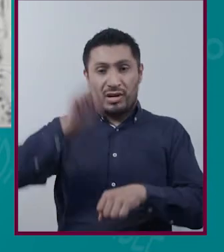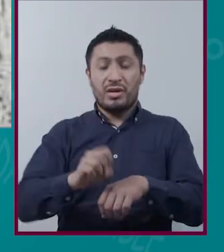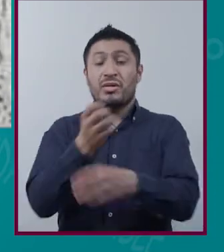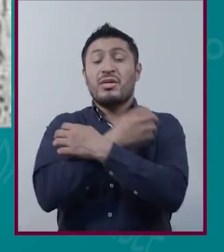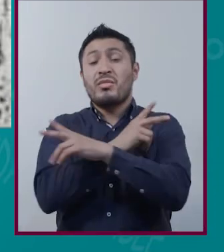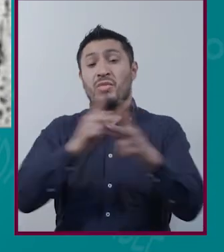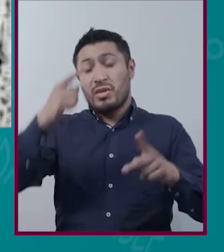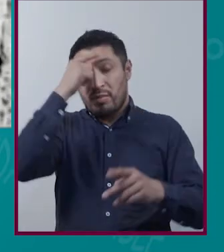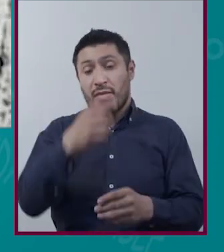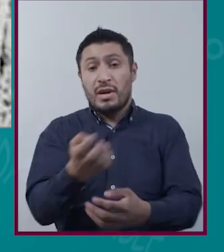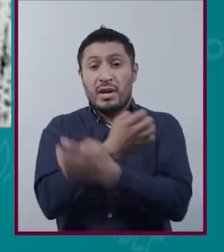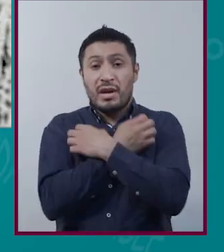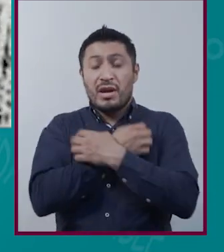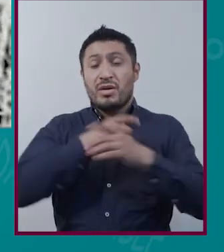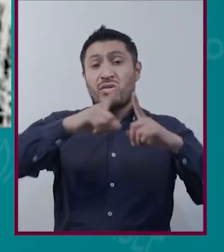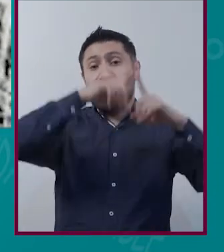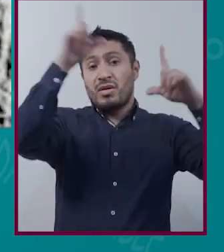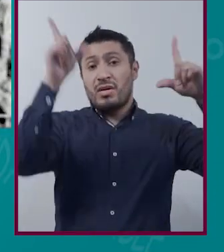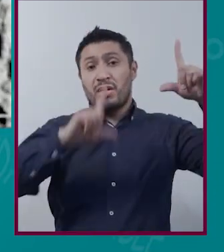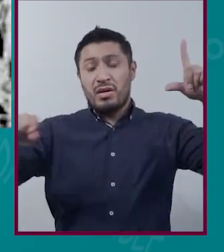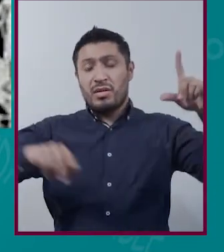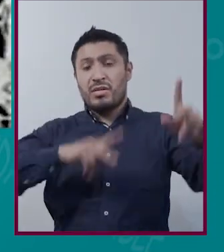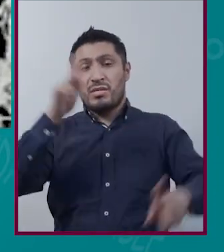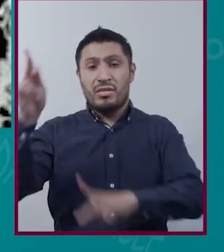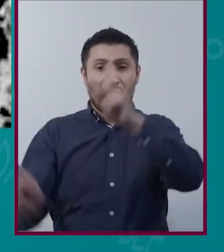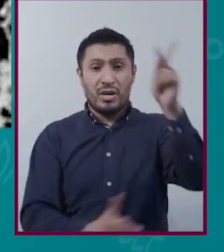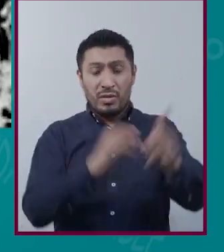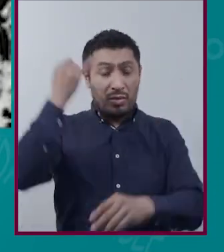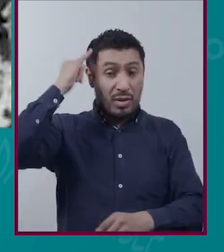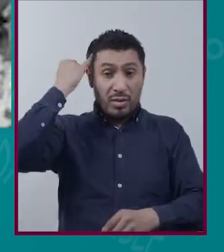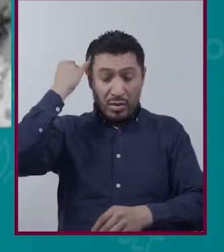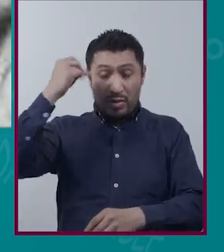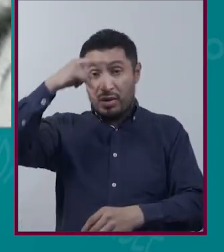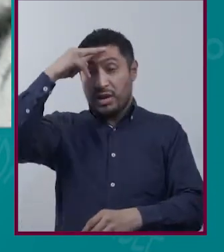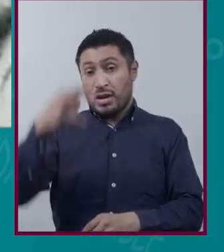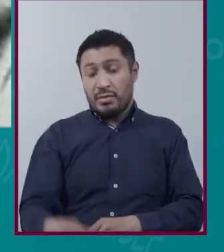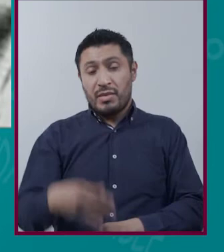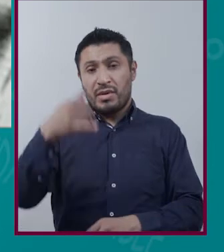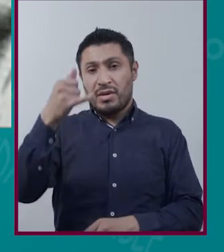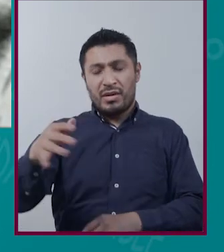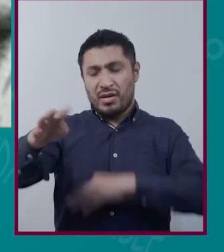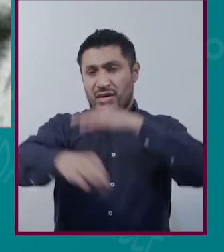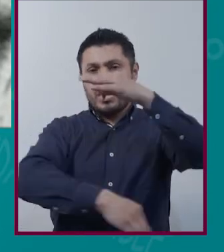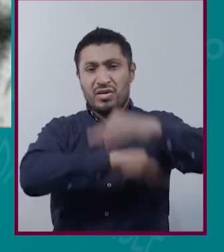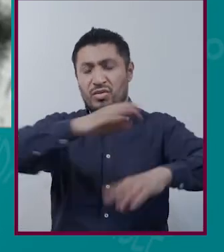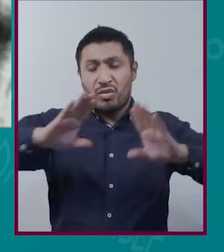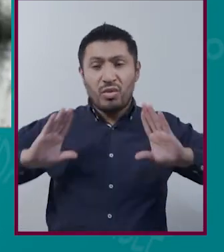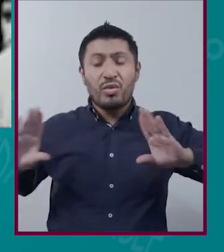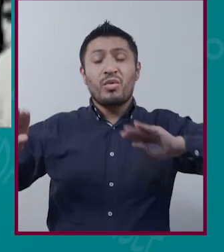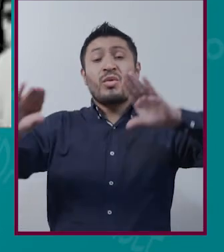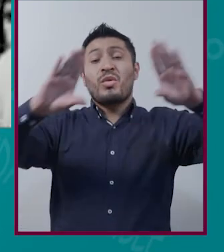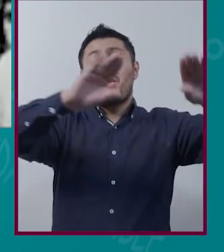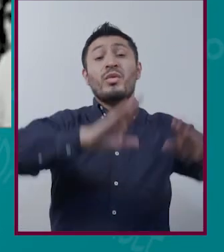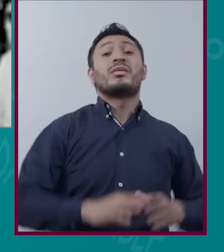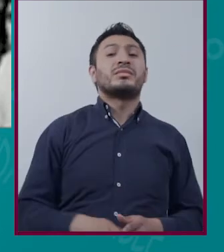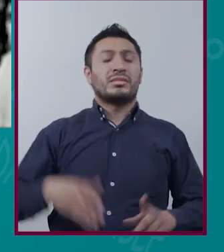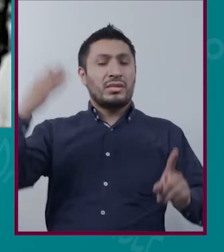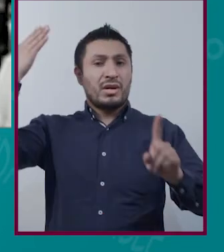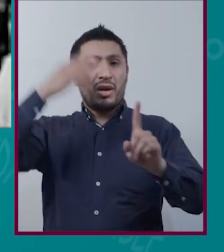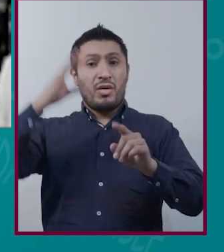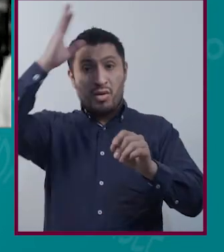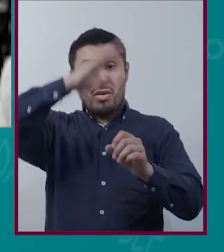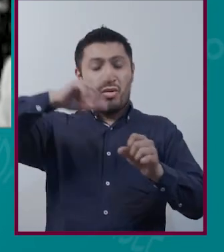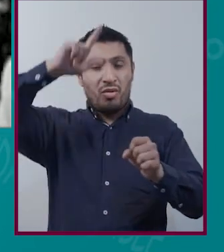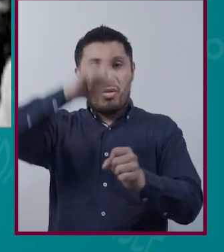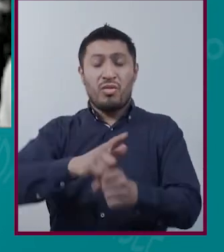llevar educación a todas las comunidades rurales e indígenas de México y homogeneizar la enseñanza. Una misión